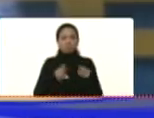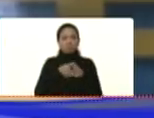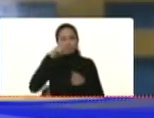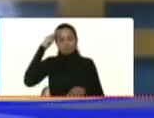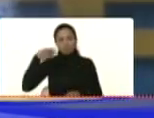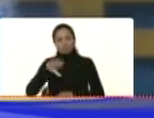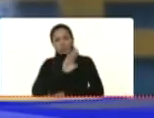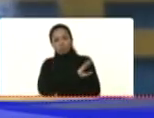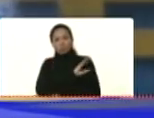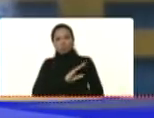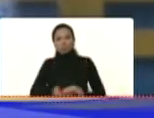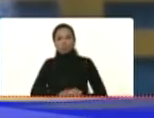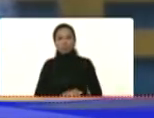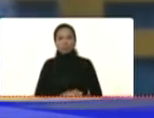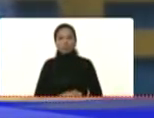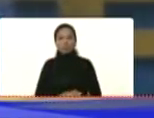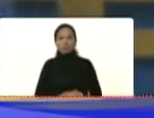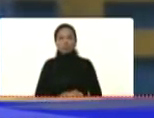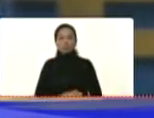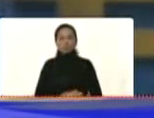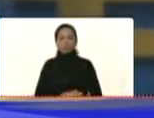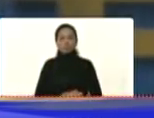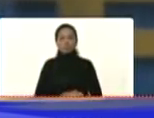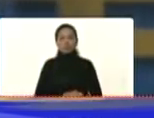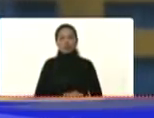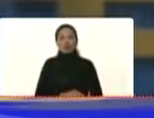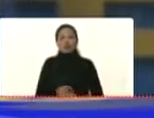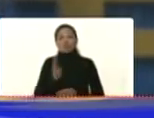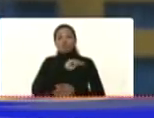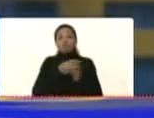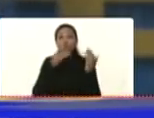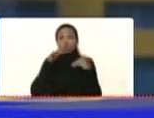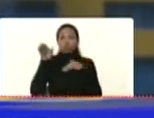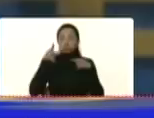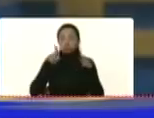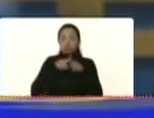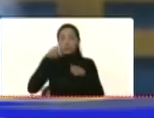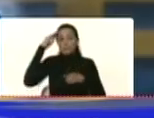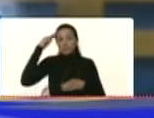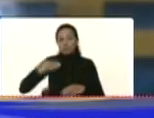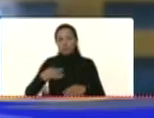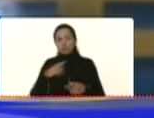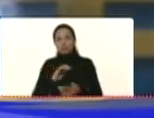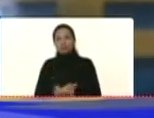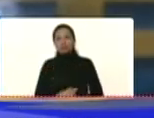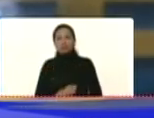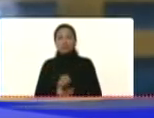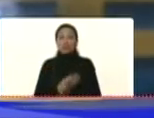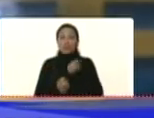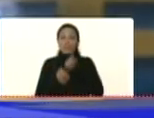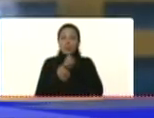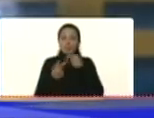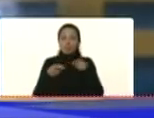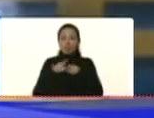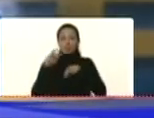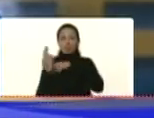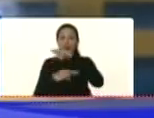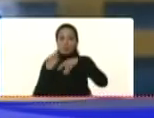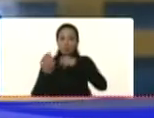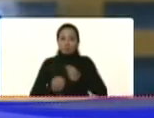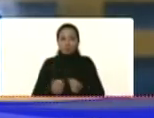Milicia Nacional Bolivariana. El poder popular militar, es la base de la revolución.